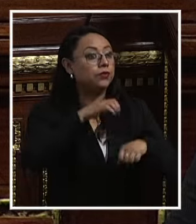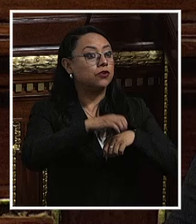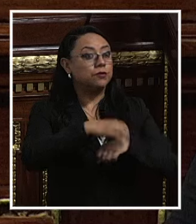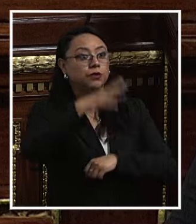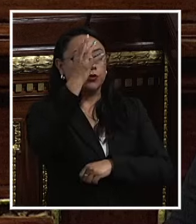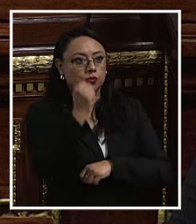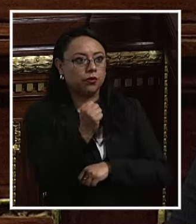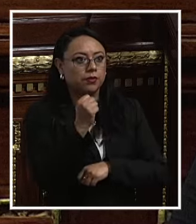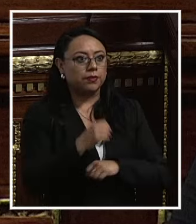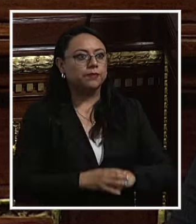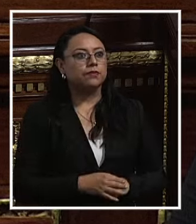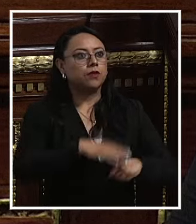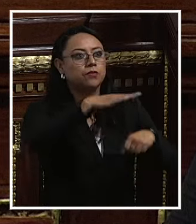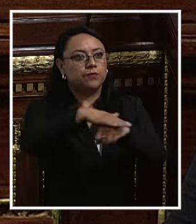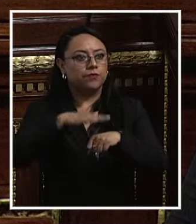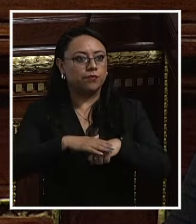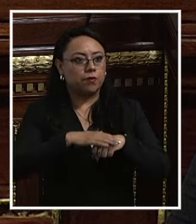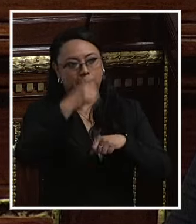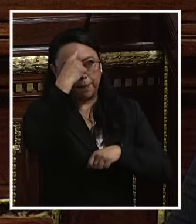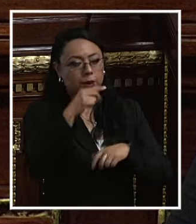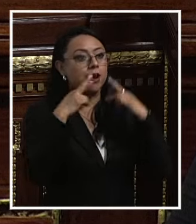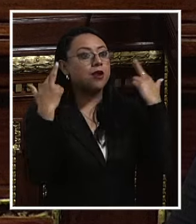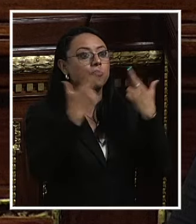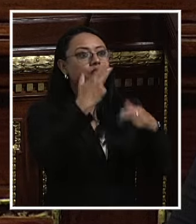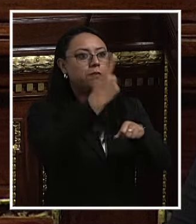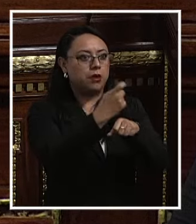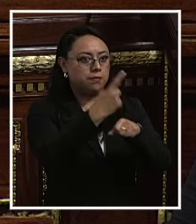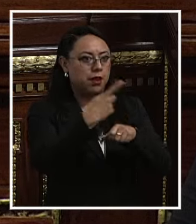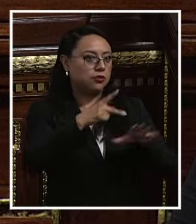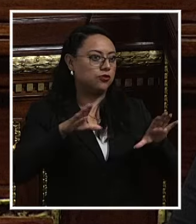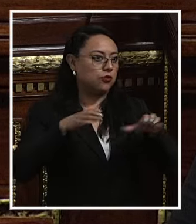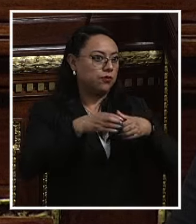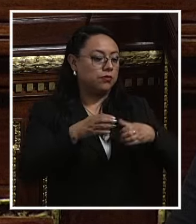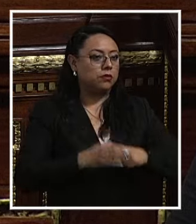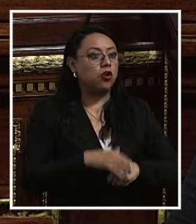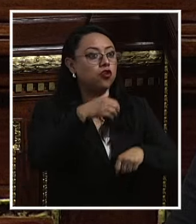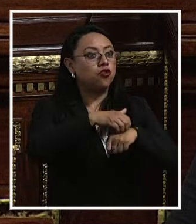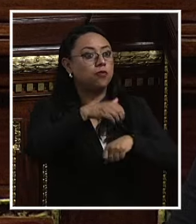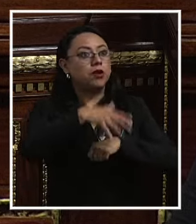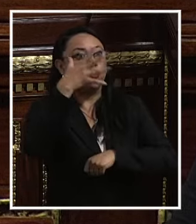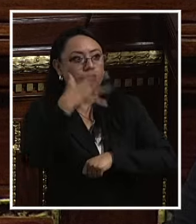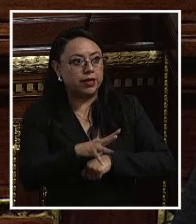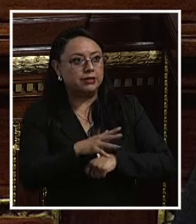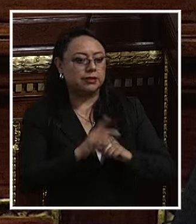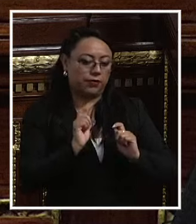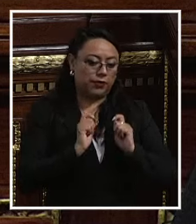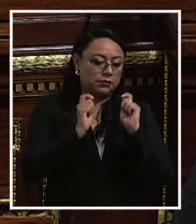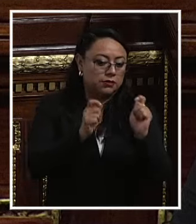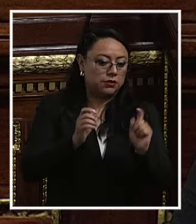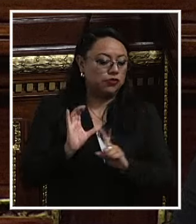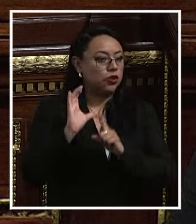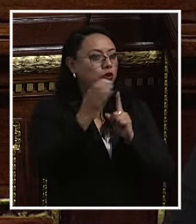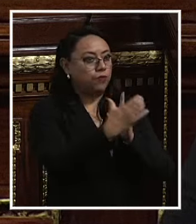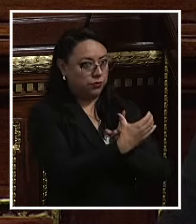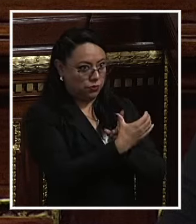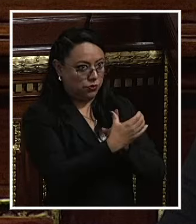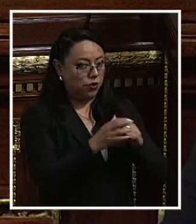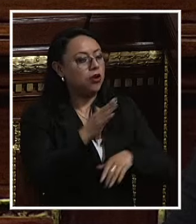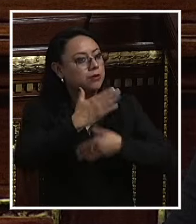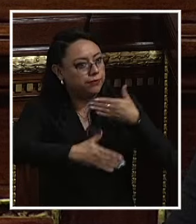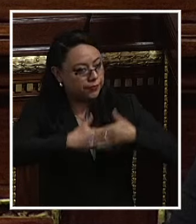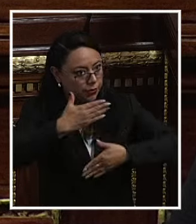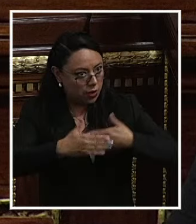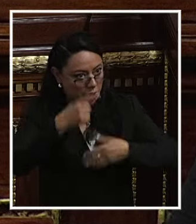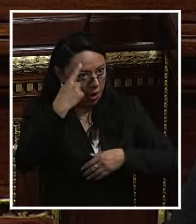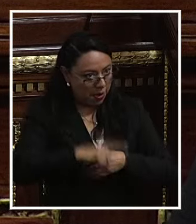la primera sesión del Congreso. 10, designación de comisiones de cortesía para el ceremonial